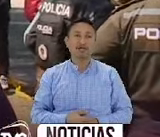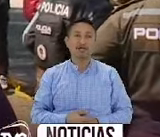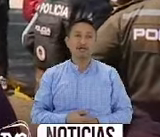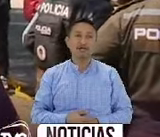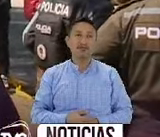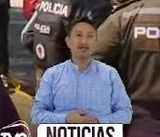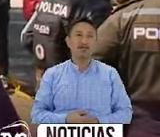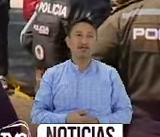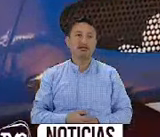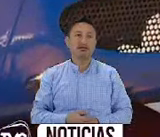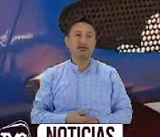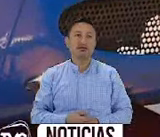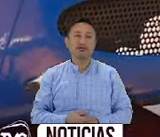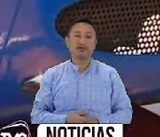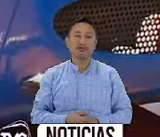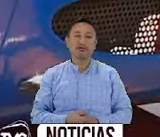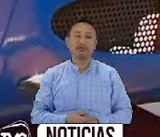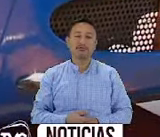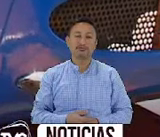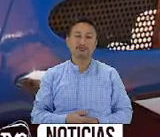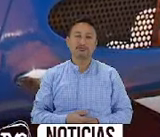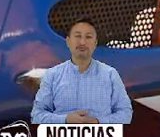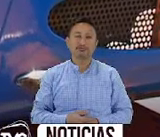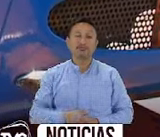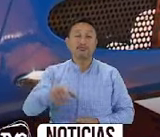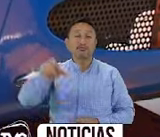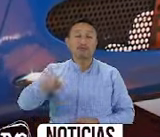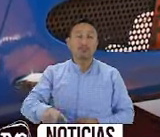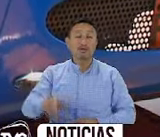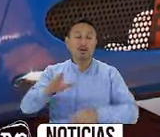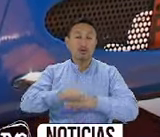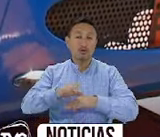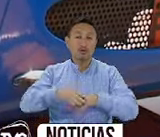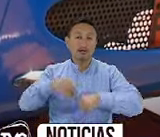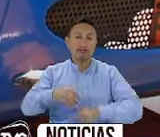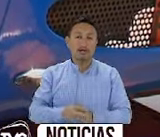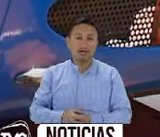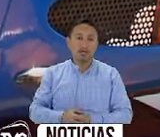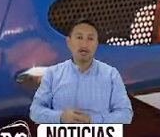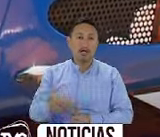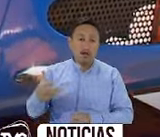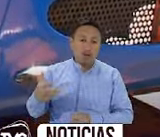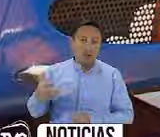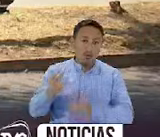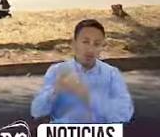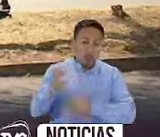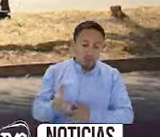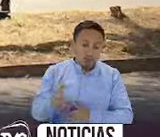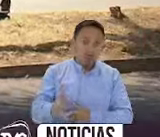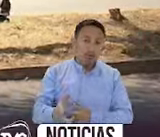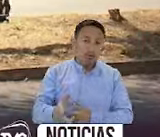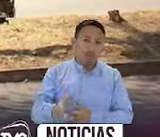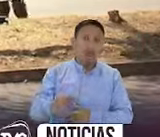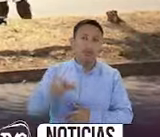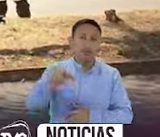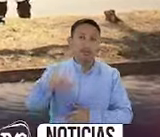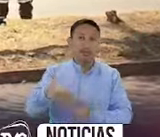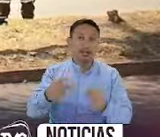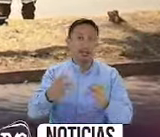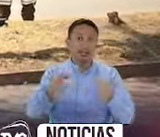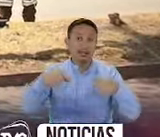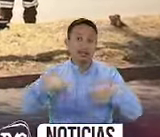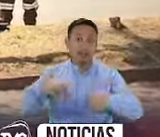muerto. Tras el impacto, el responsable avanzó varios metros, pero en esta ocasión, el efectivo accionar de los agentes de